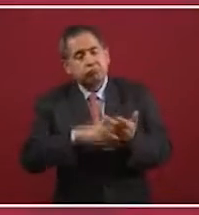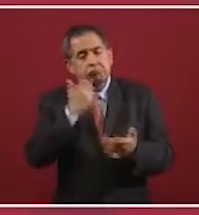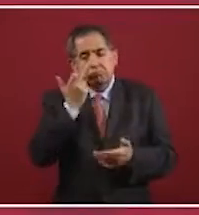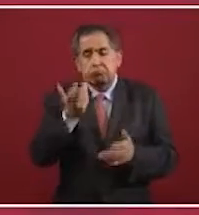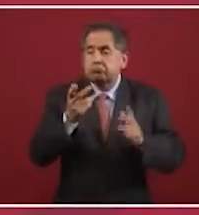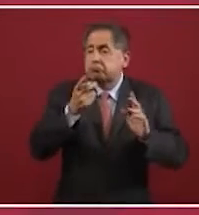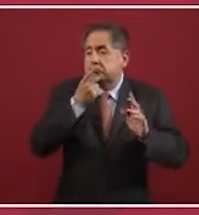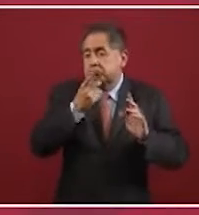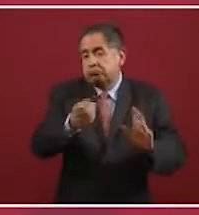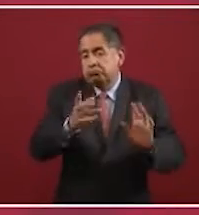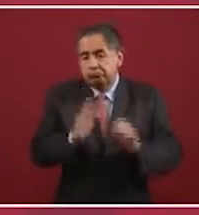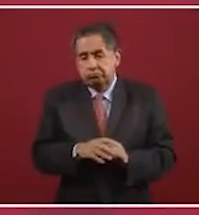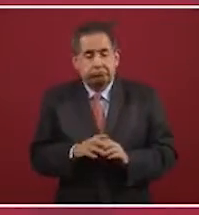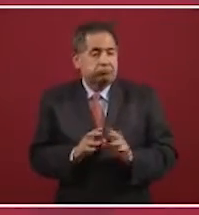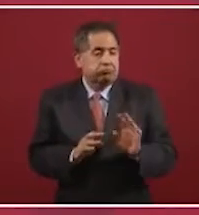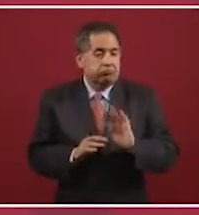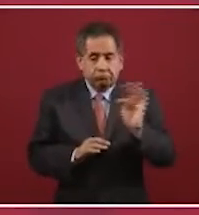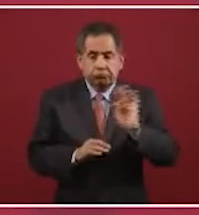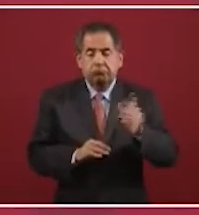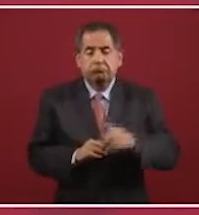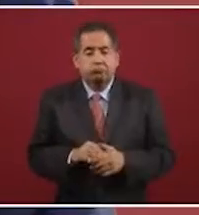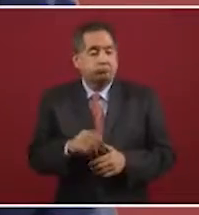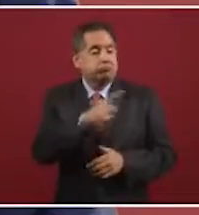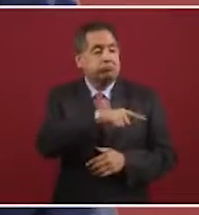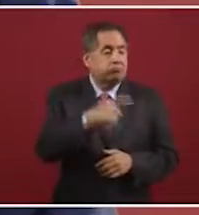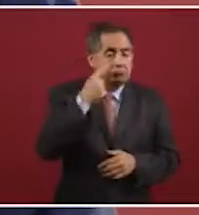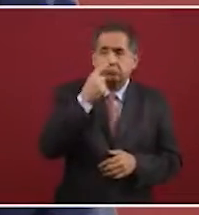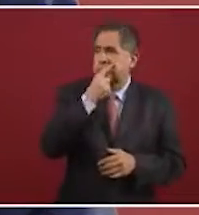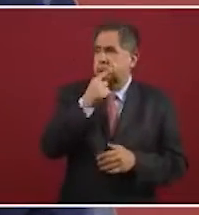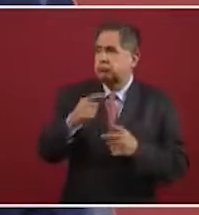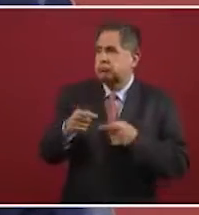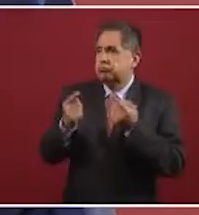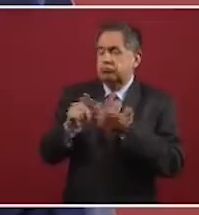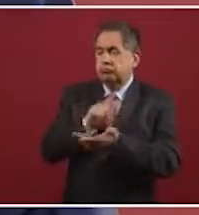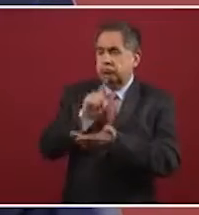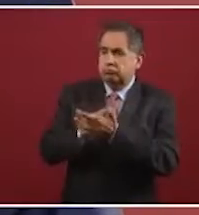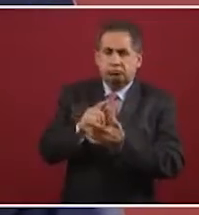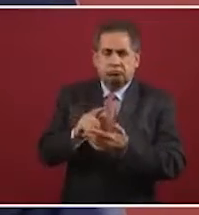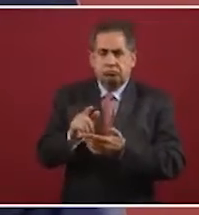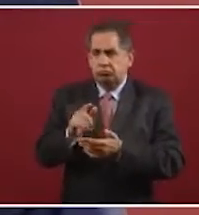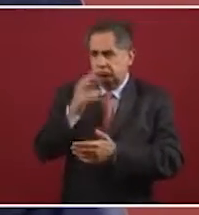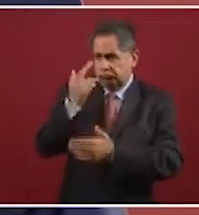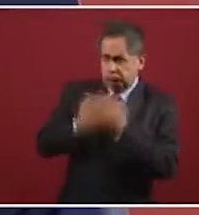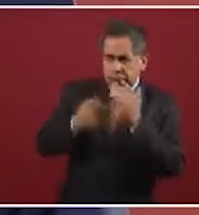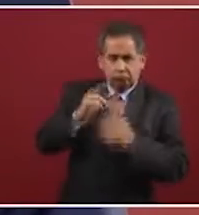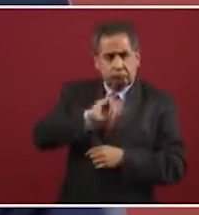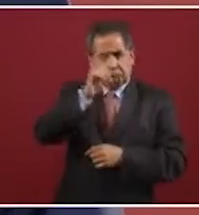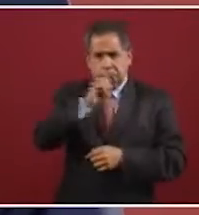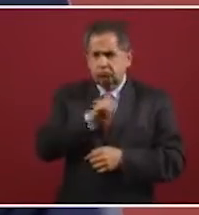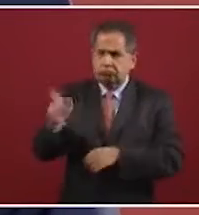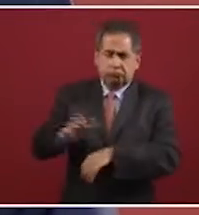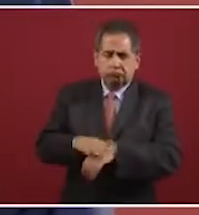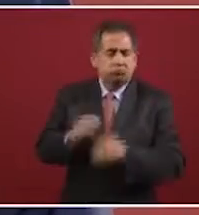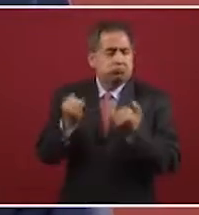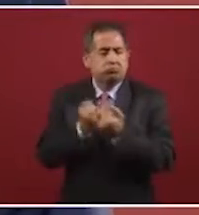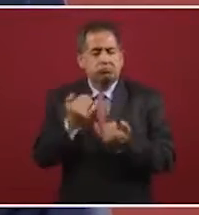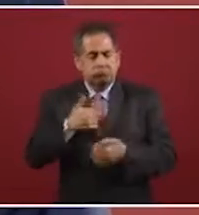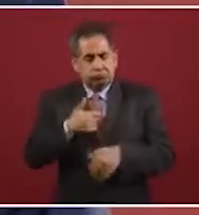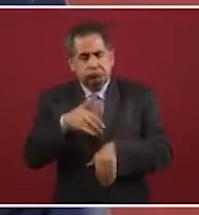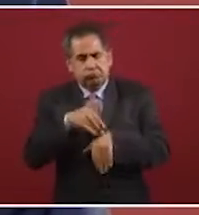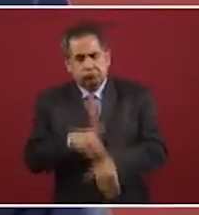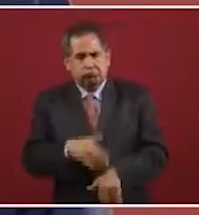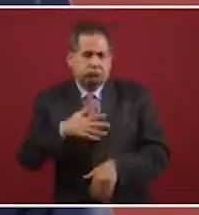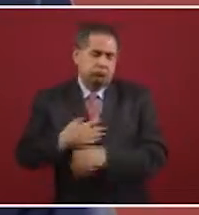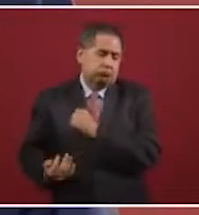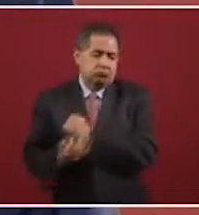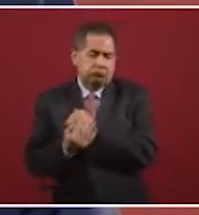que así lo decidiera una autoridad, pues como cualquier ciudadano tengo derecho a la